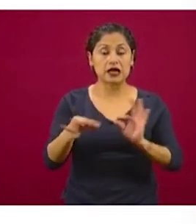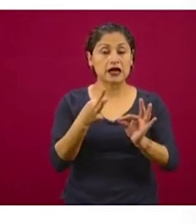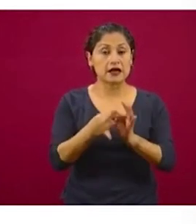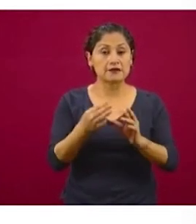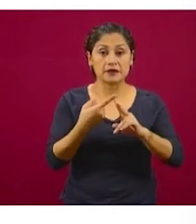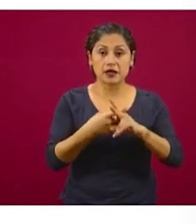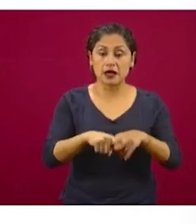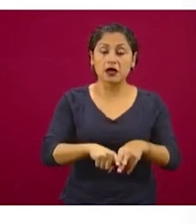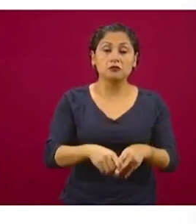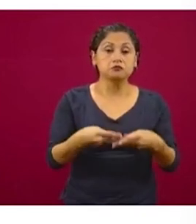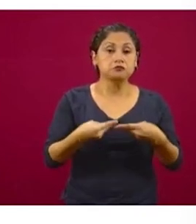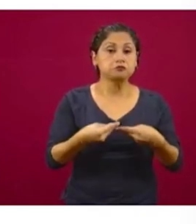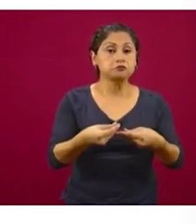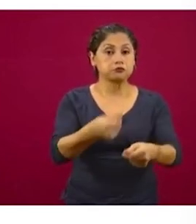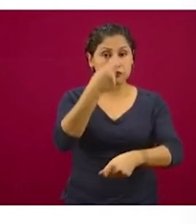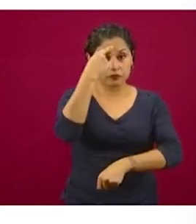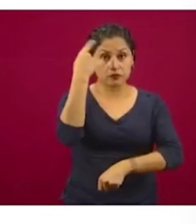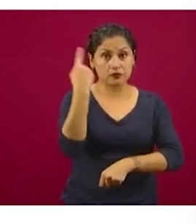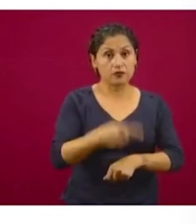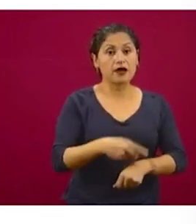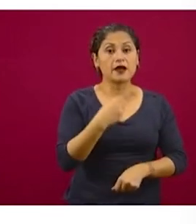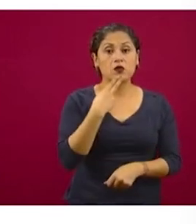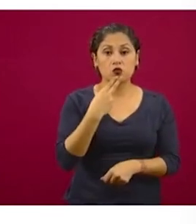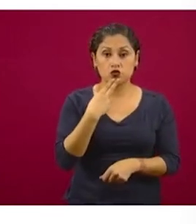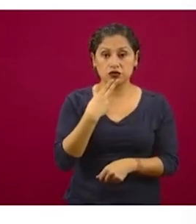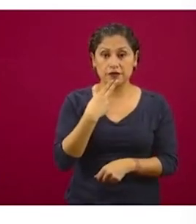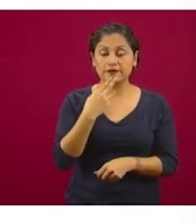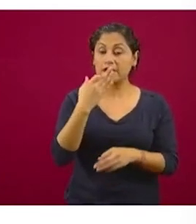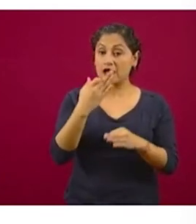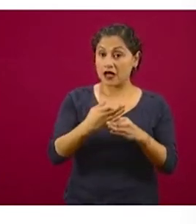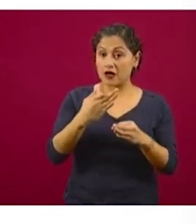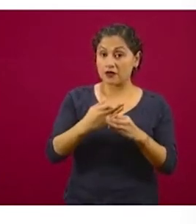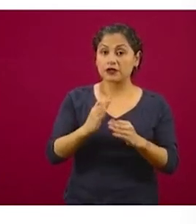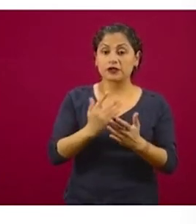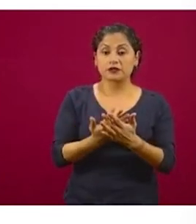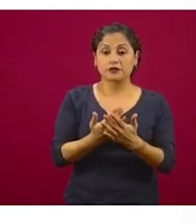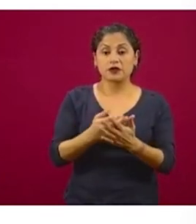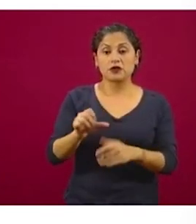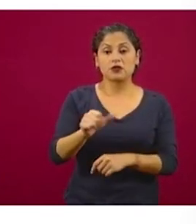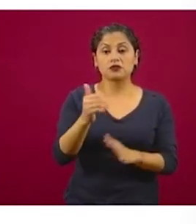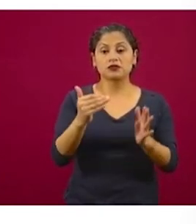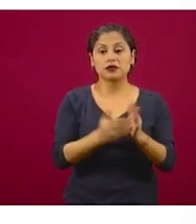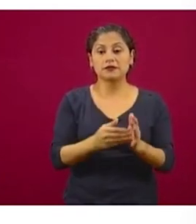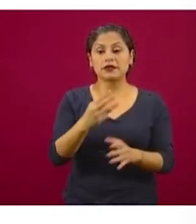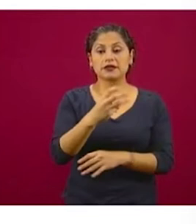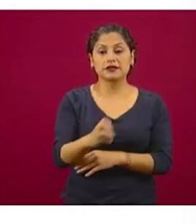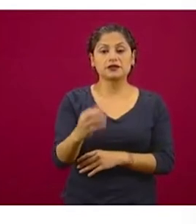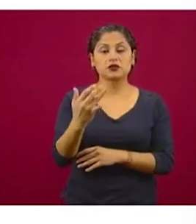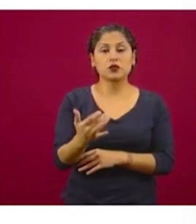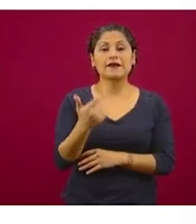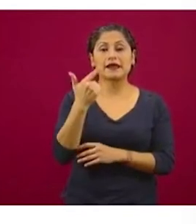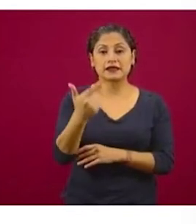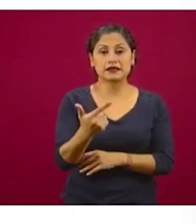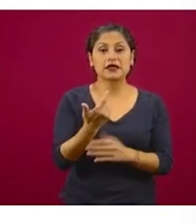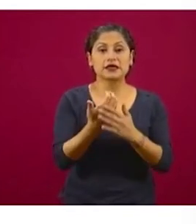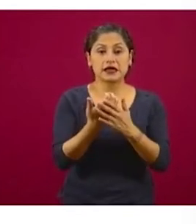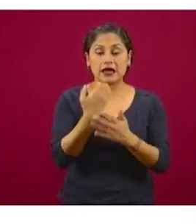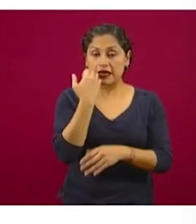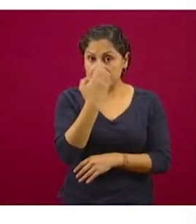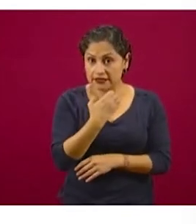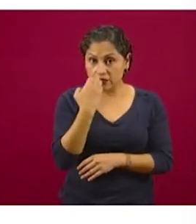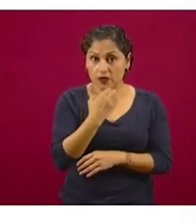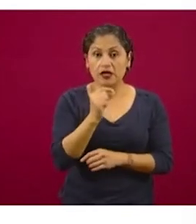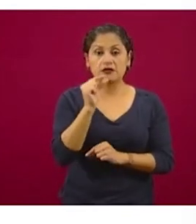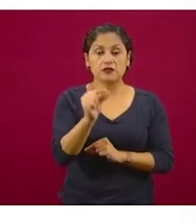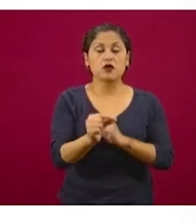y esta semana estamos esperando que 11.357 escuelas lo tenemos que hacer de manera ordenada por